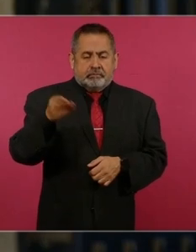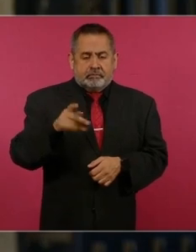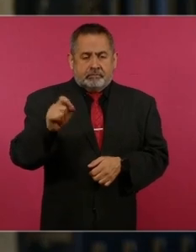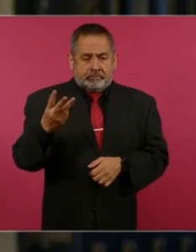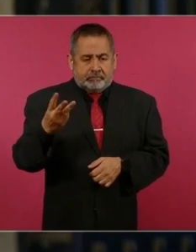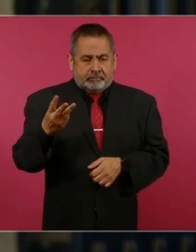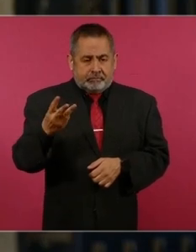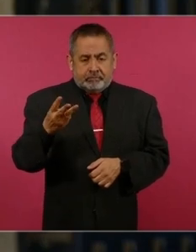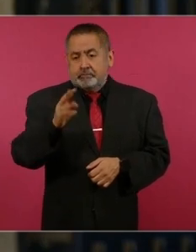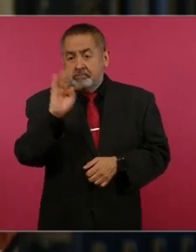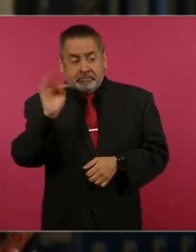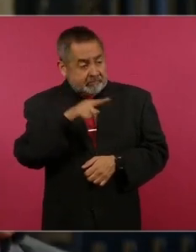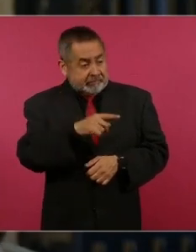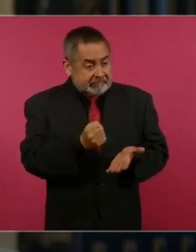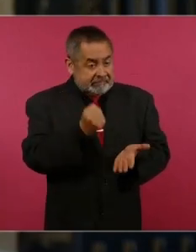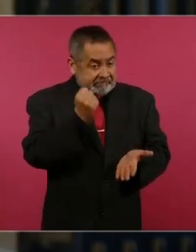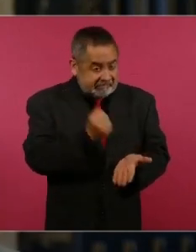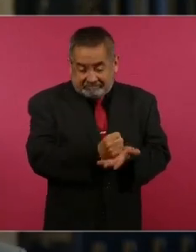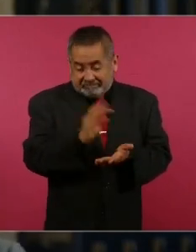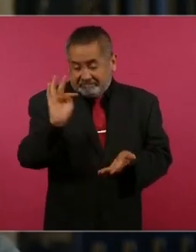14-MA-131-12-23, y en caso de ser aprobado,